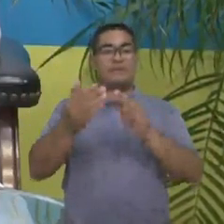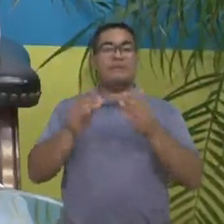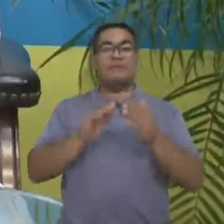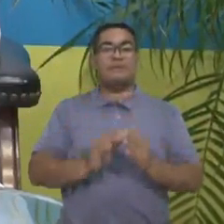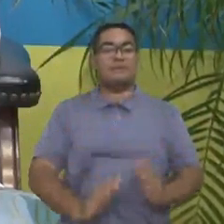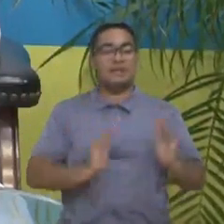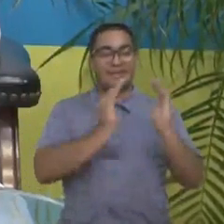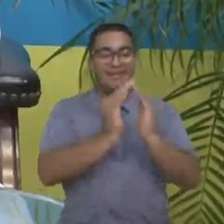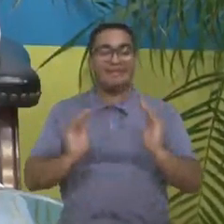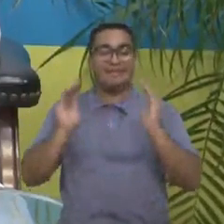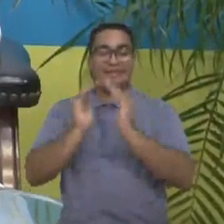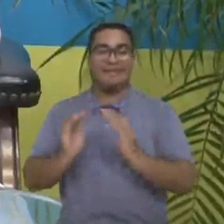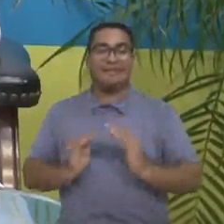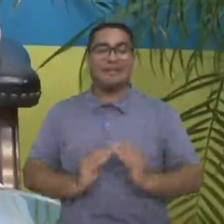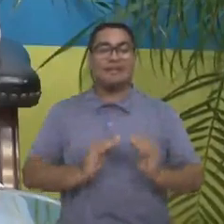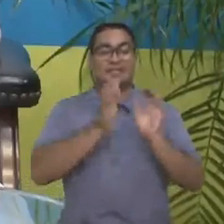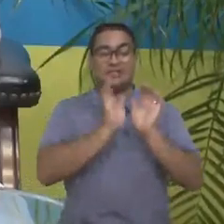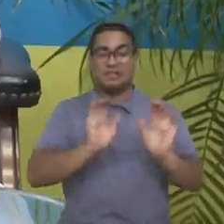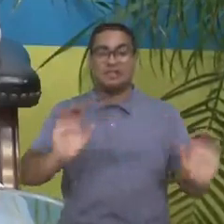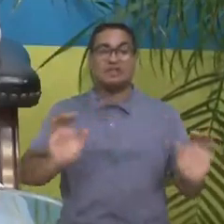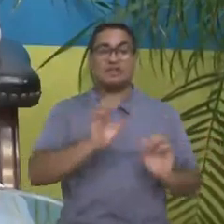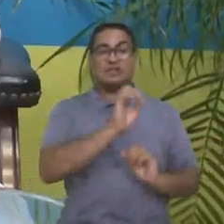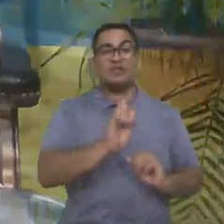se estarán pesando